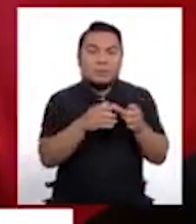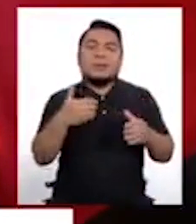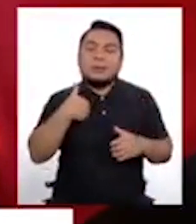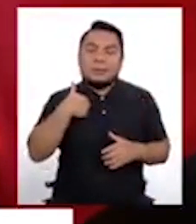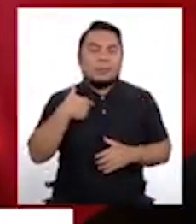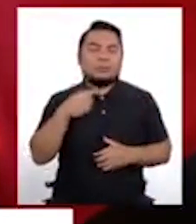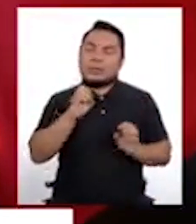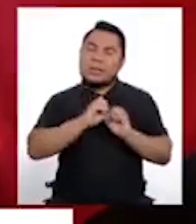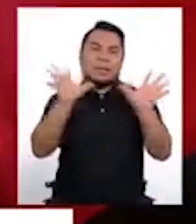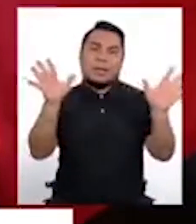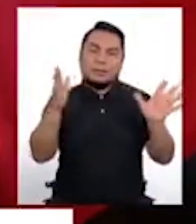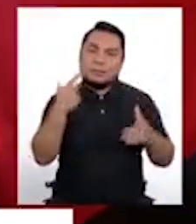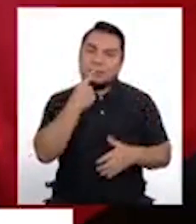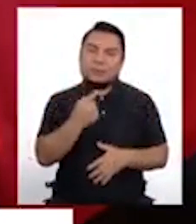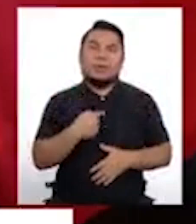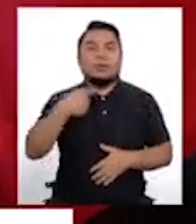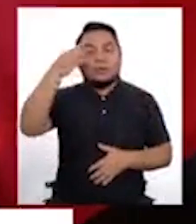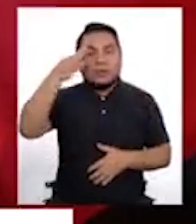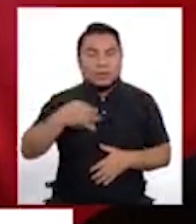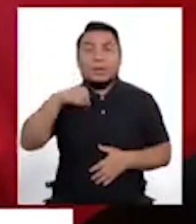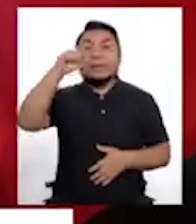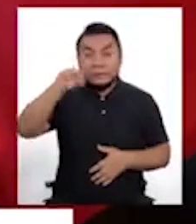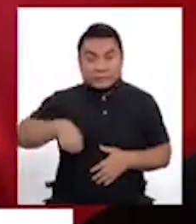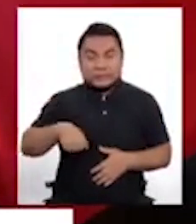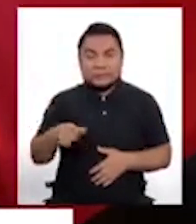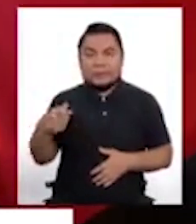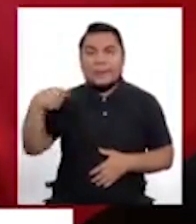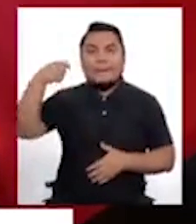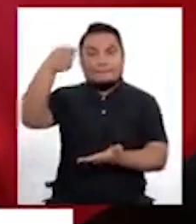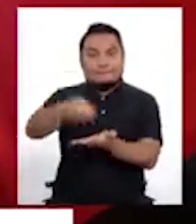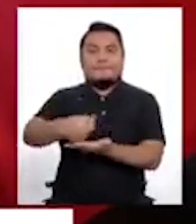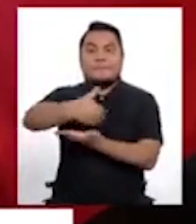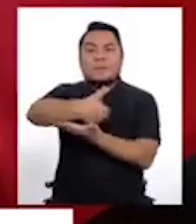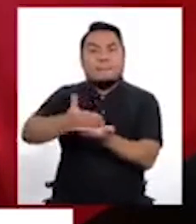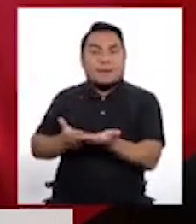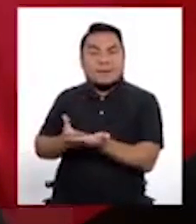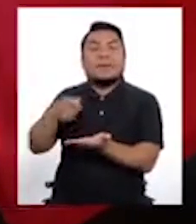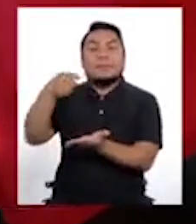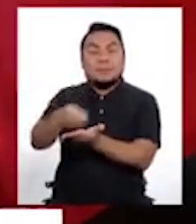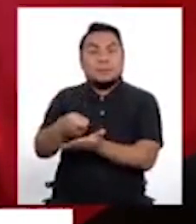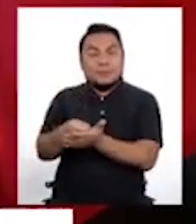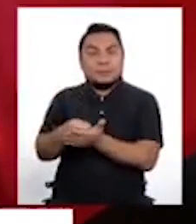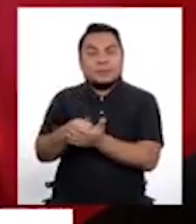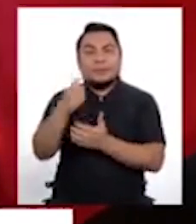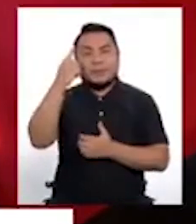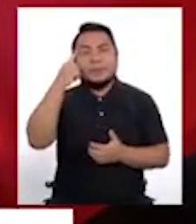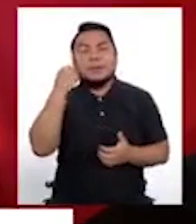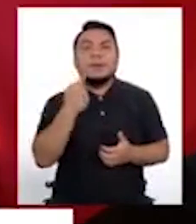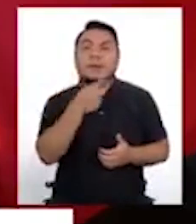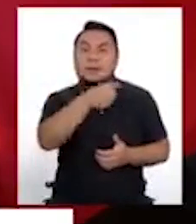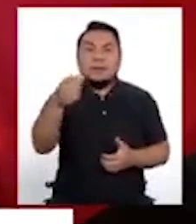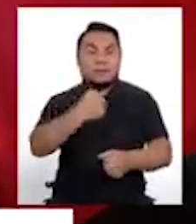clara. Creemos que sí se debe devolver parte de los aportes a